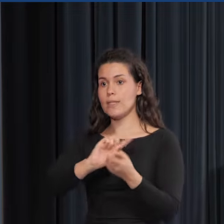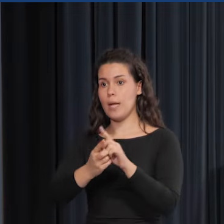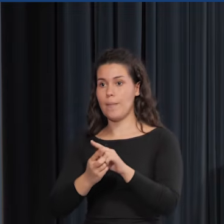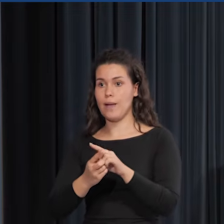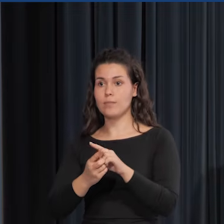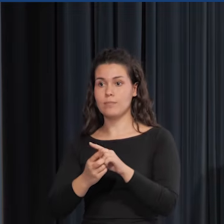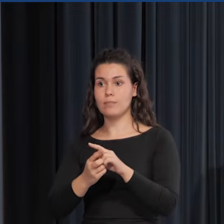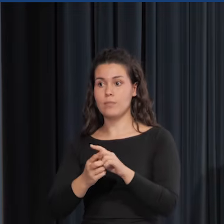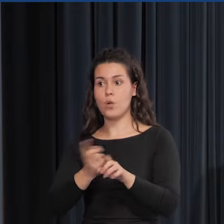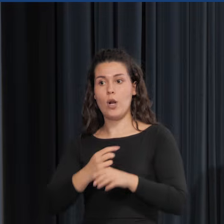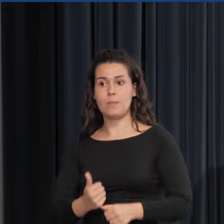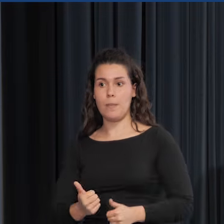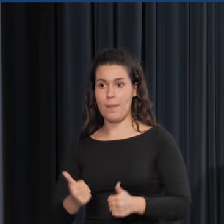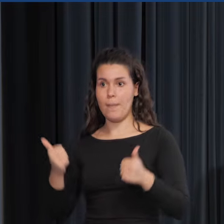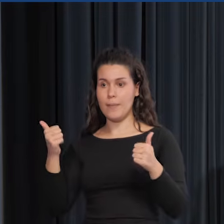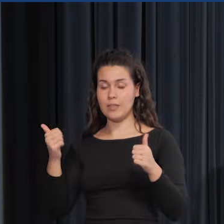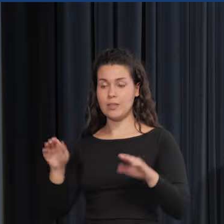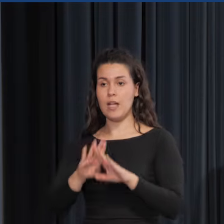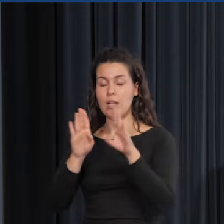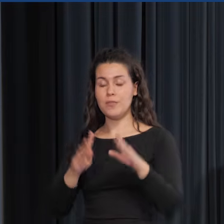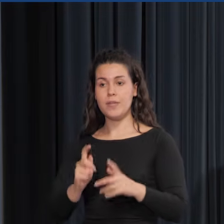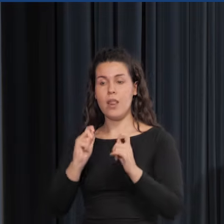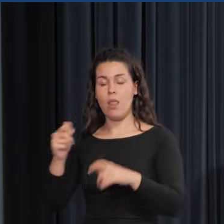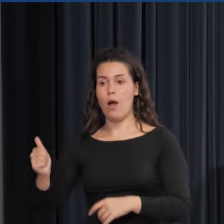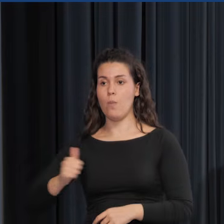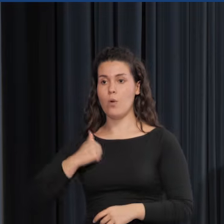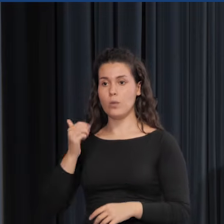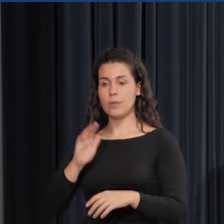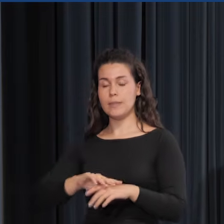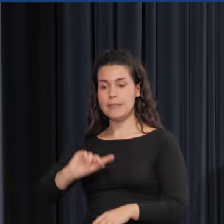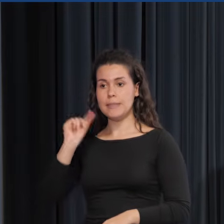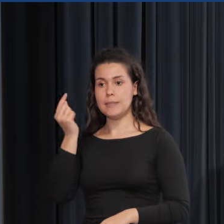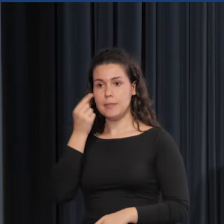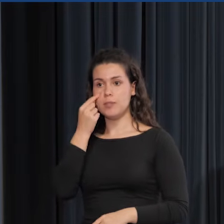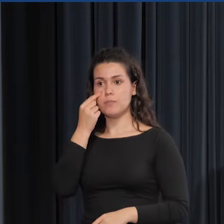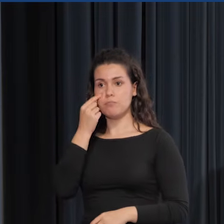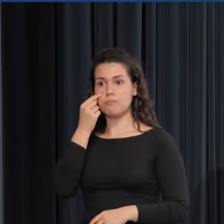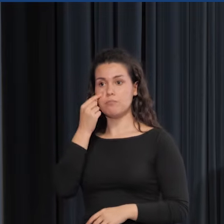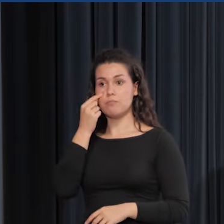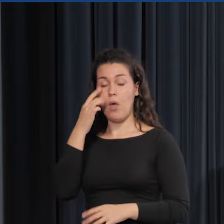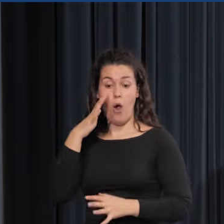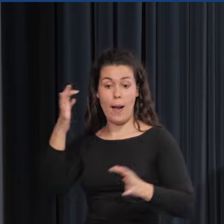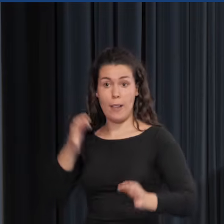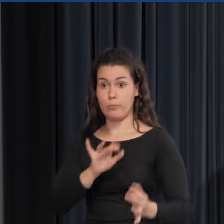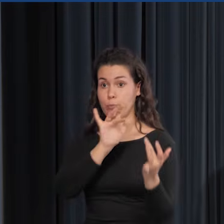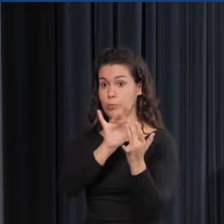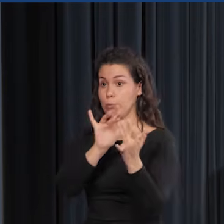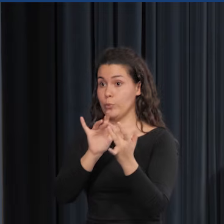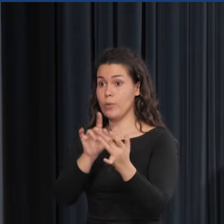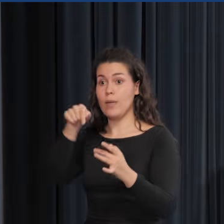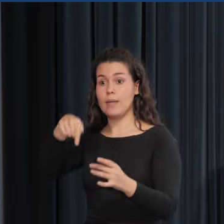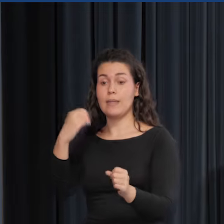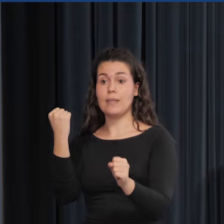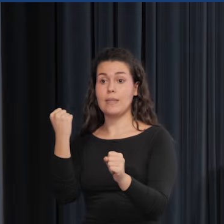que les permiten pues, ver de forma mucho más en contacto con la realidad lo que demanda el